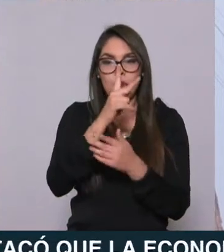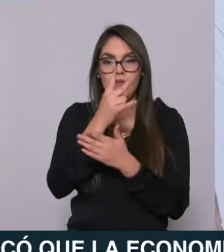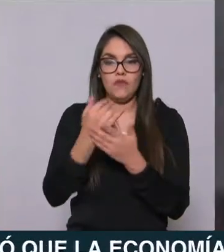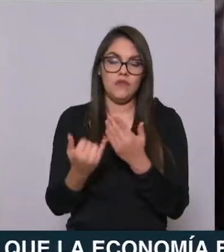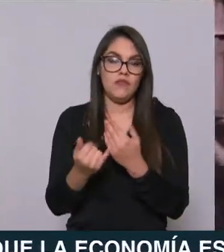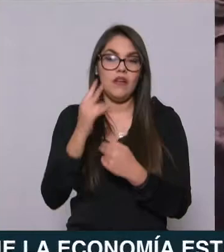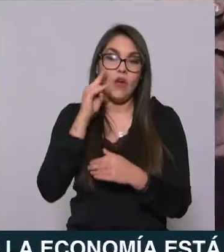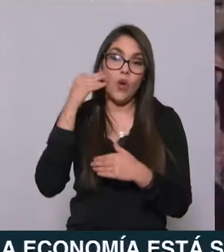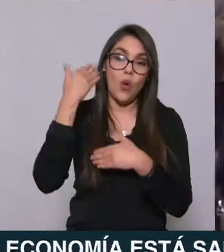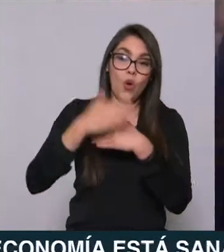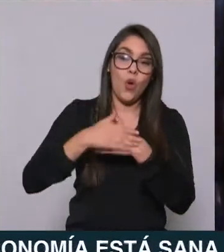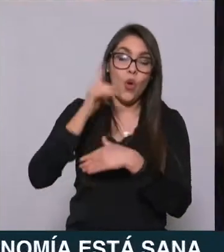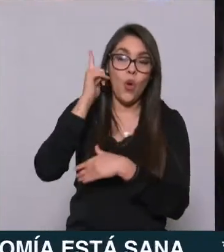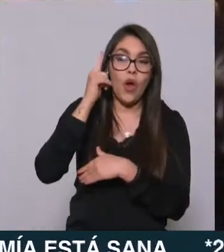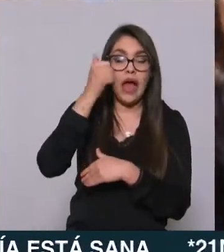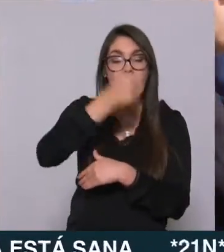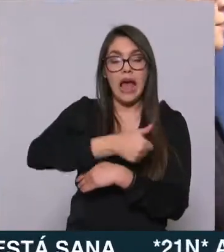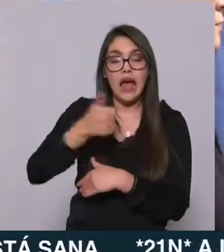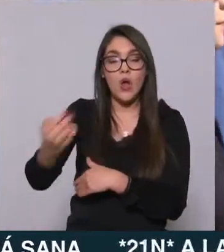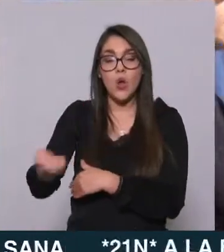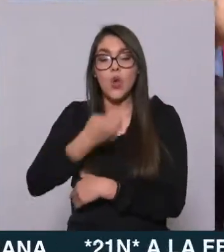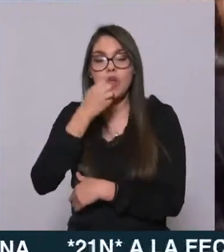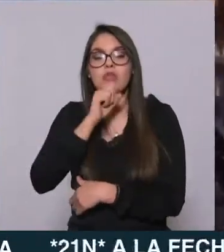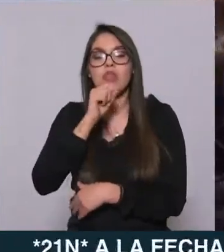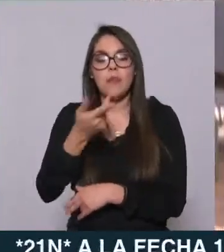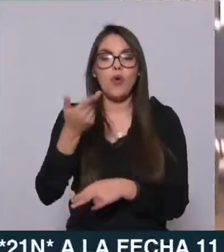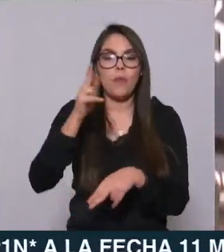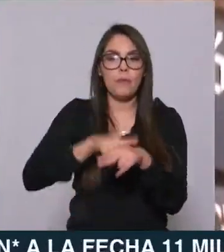abarcar a futuro a cada escuela y hospital de la Ciudad